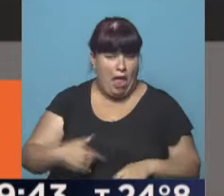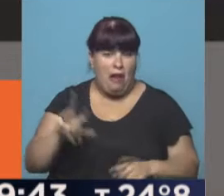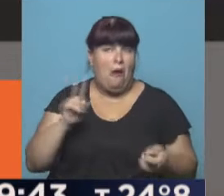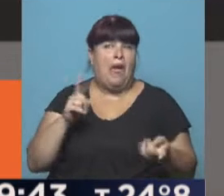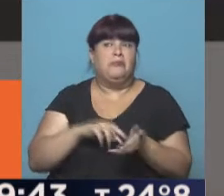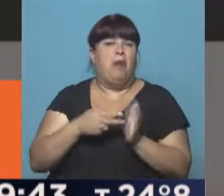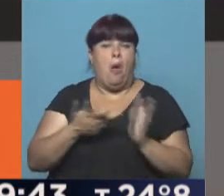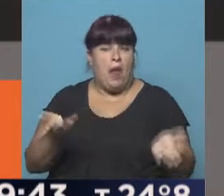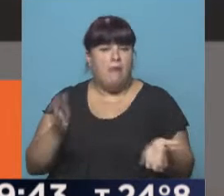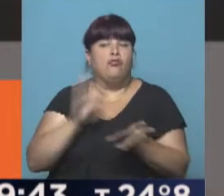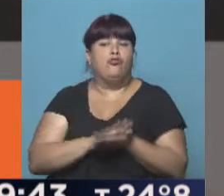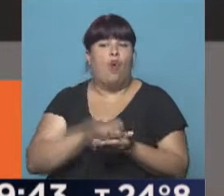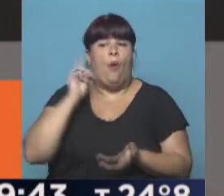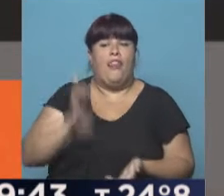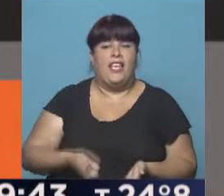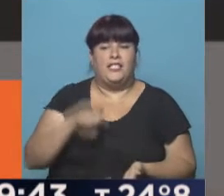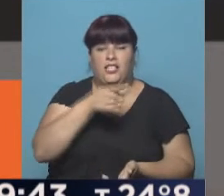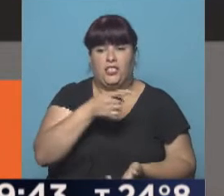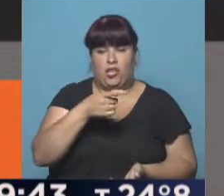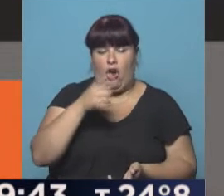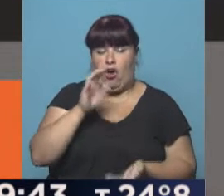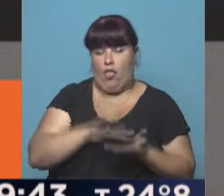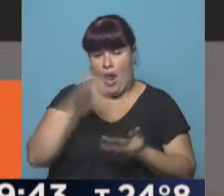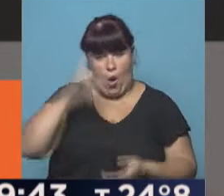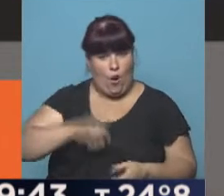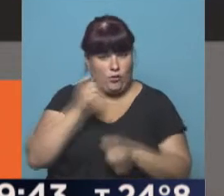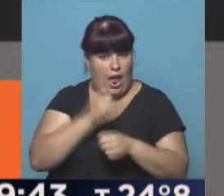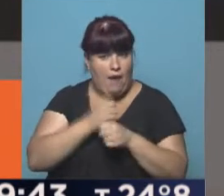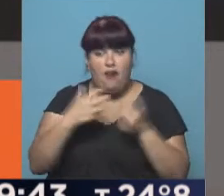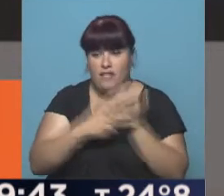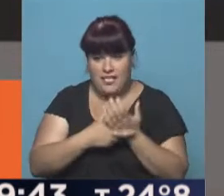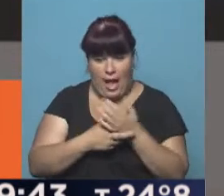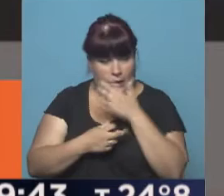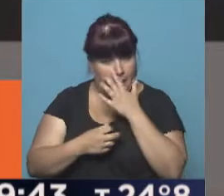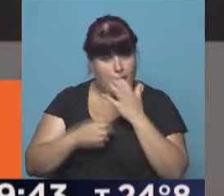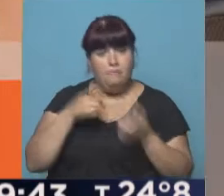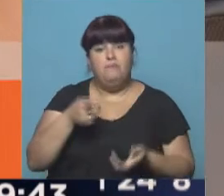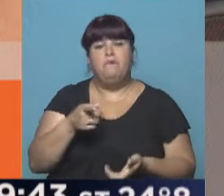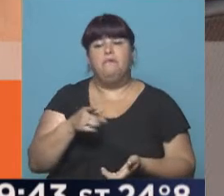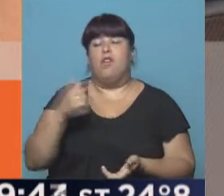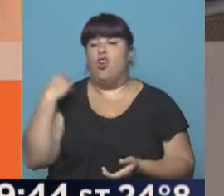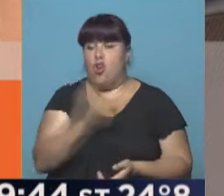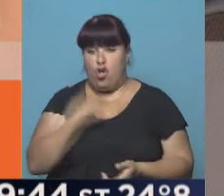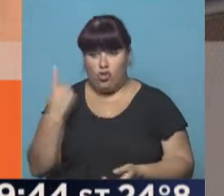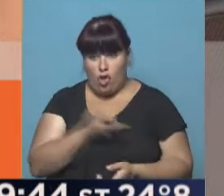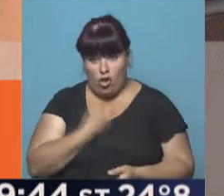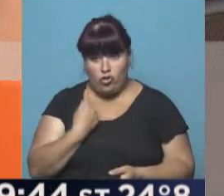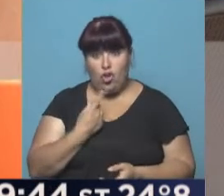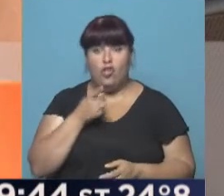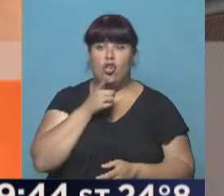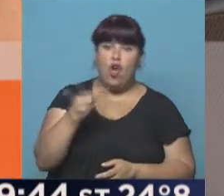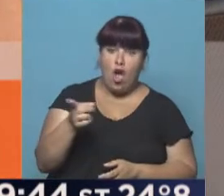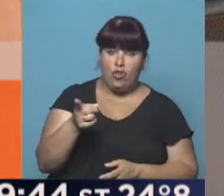impactar en lo que tienen que hacer los jueces y los fiscales en nosotros como como